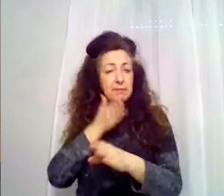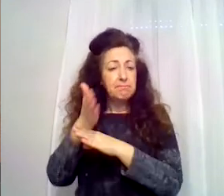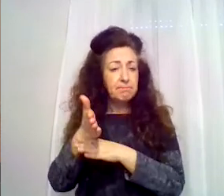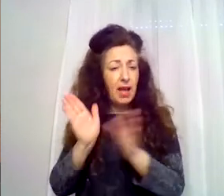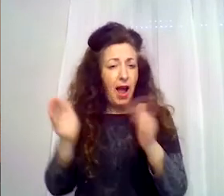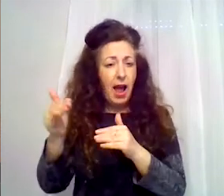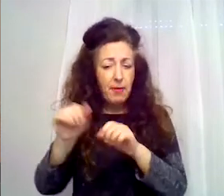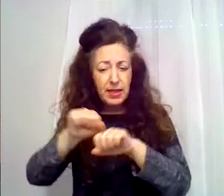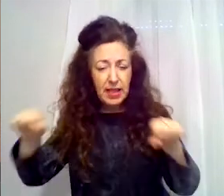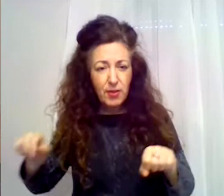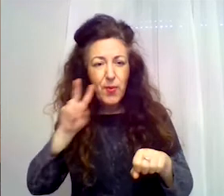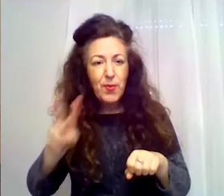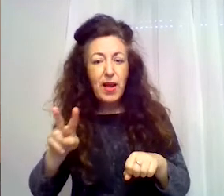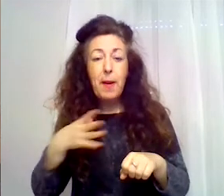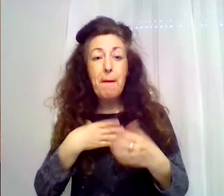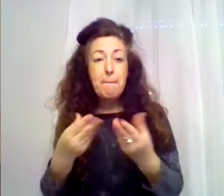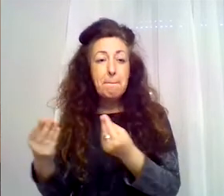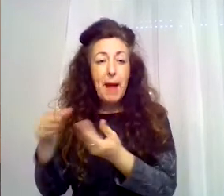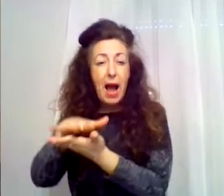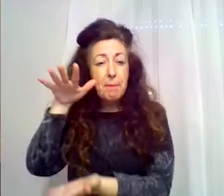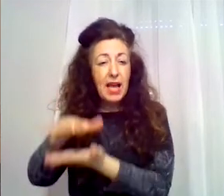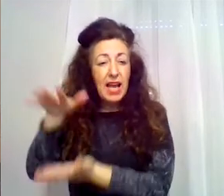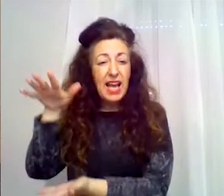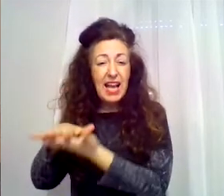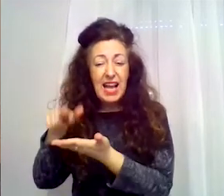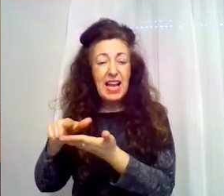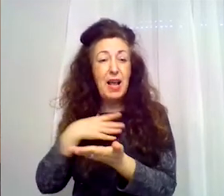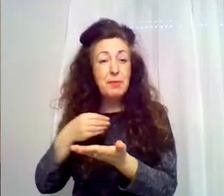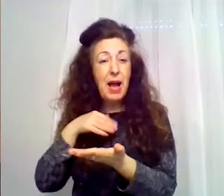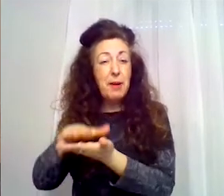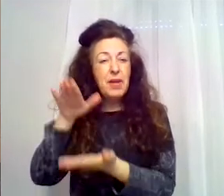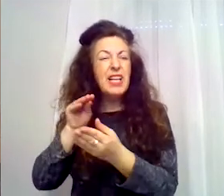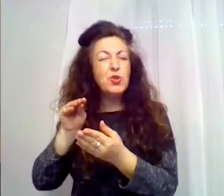de muchos de los escritores, de los dramaturgos